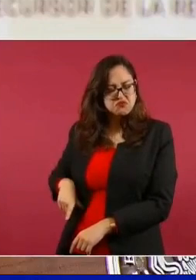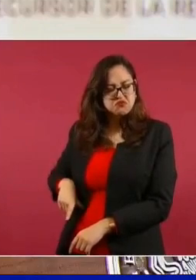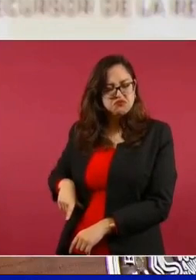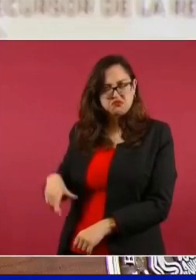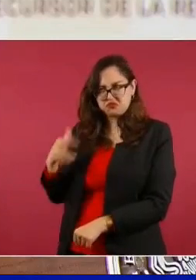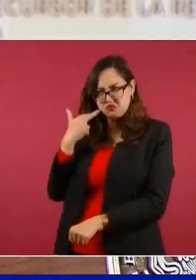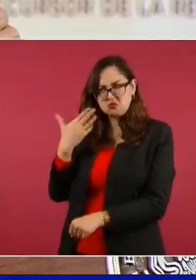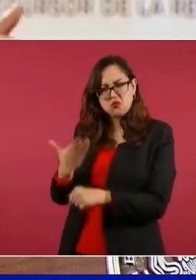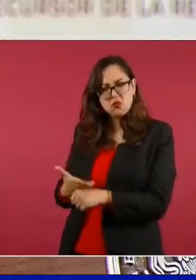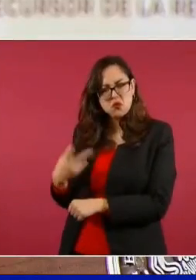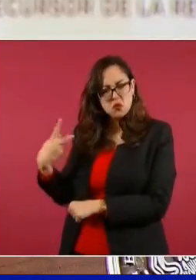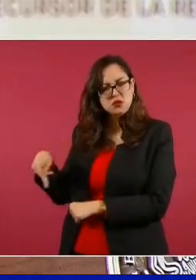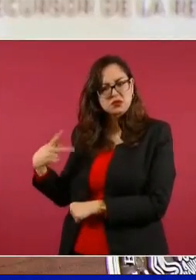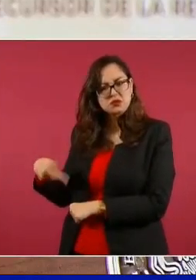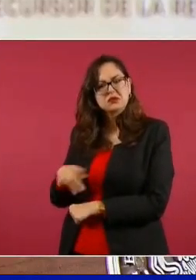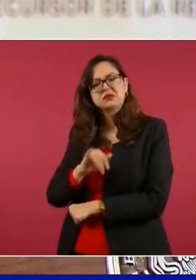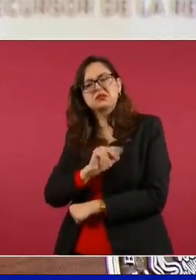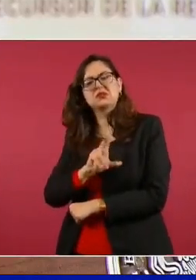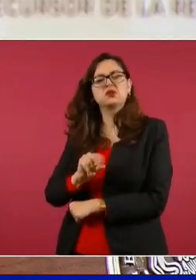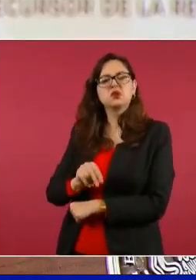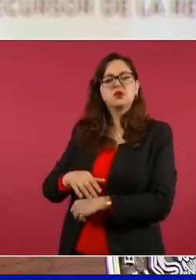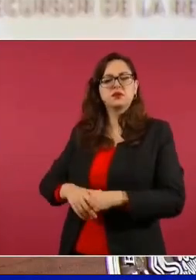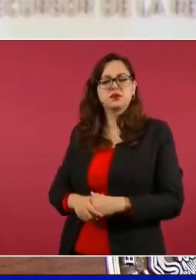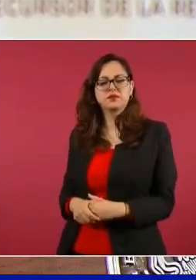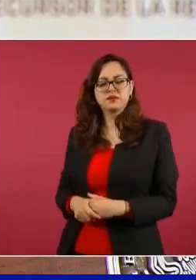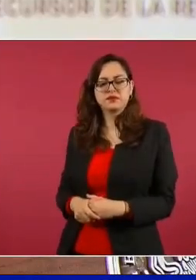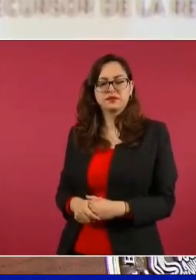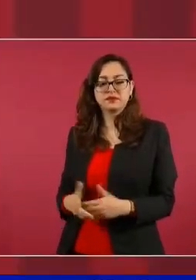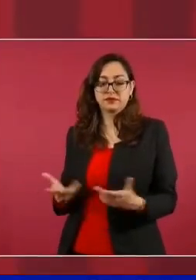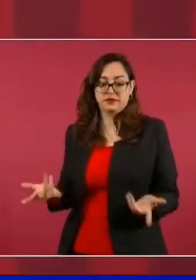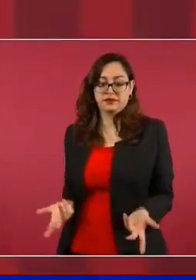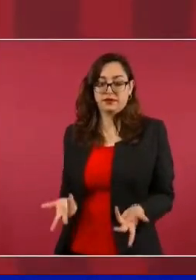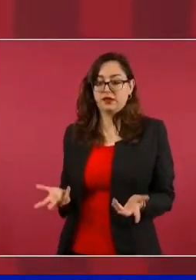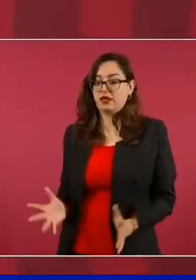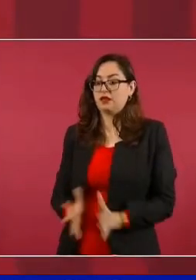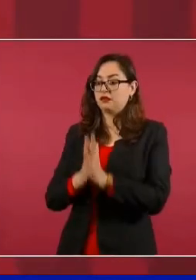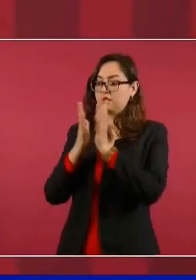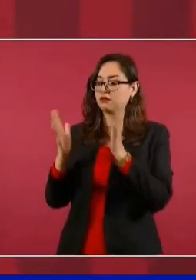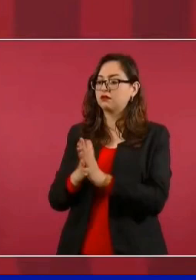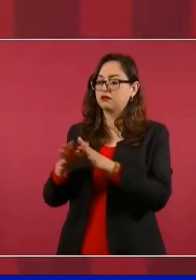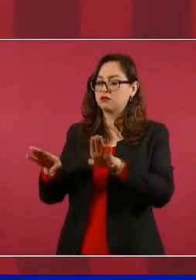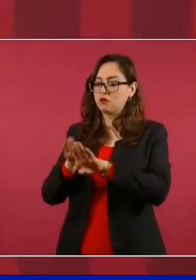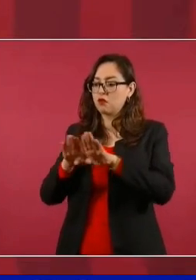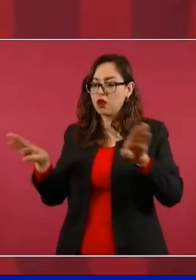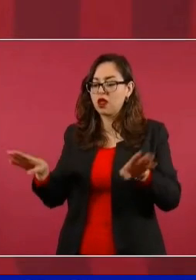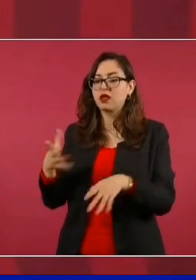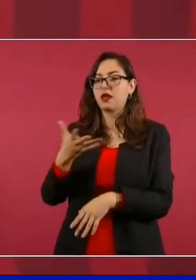¿Y qué no? Por eso debe de haber democracia, para que el pueblo elija